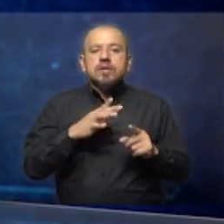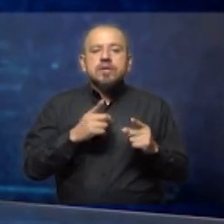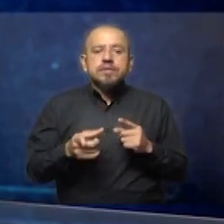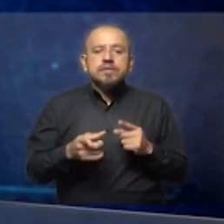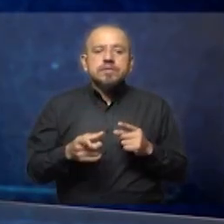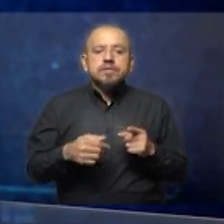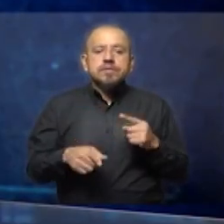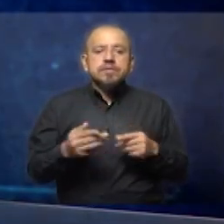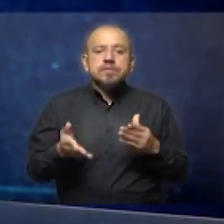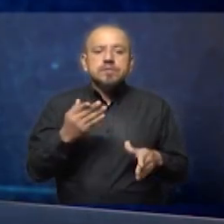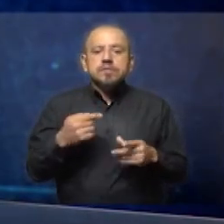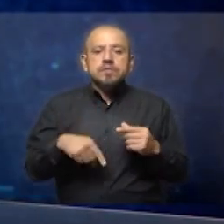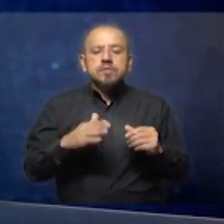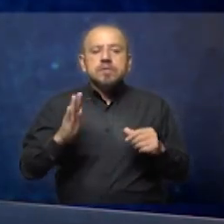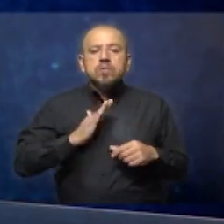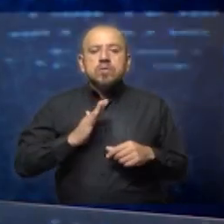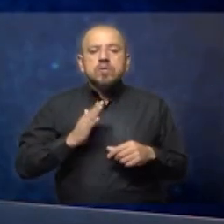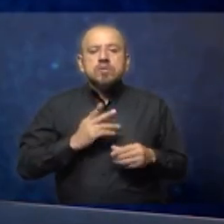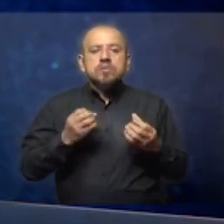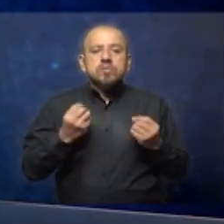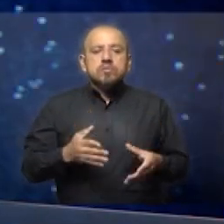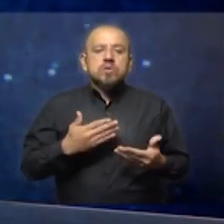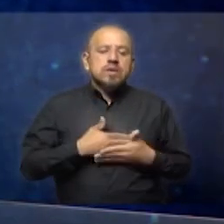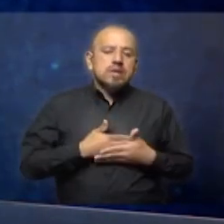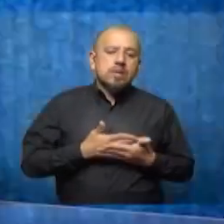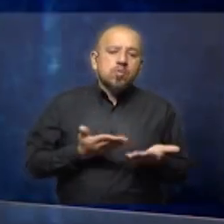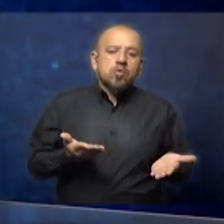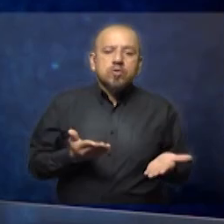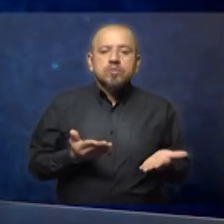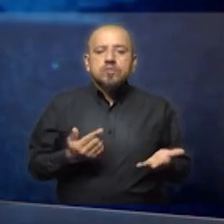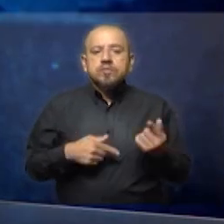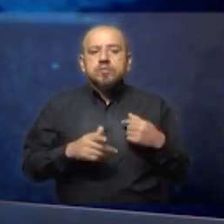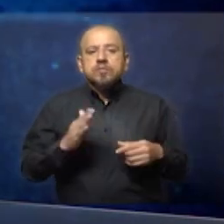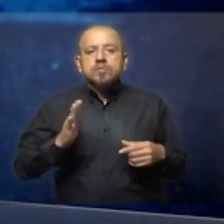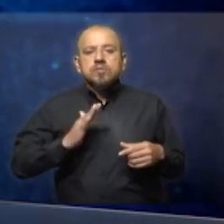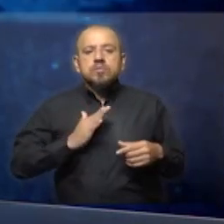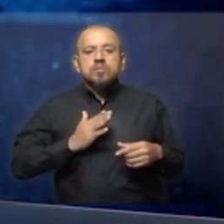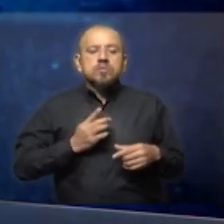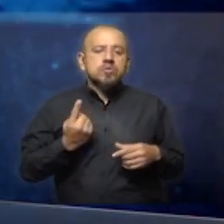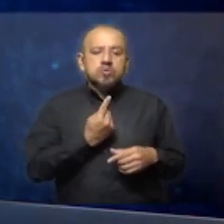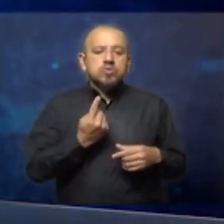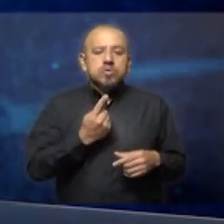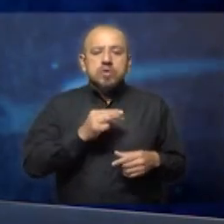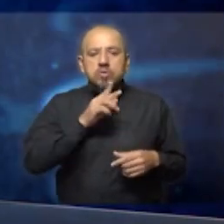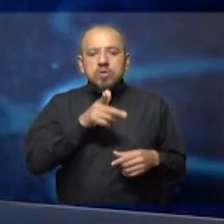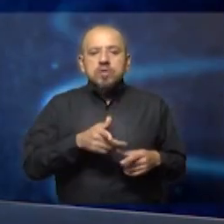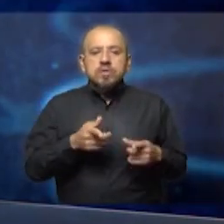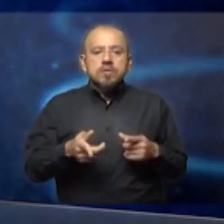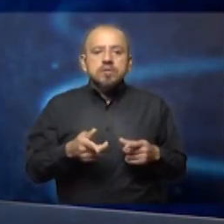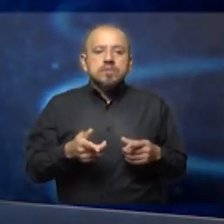enorme defensa de la mujer Porque el amor libre haría que fuera una mujer sola con hijos lo cual bueno